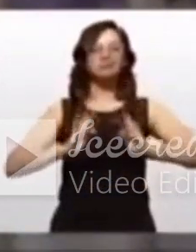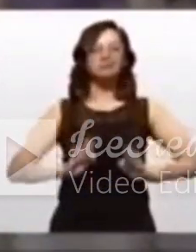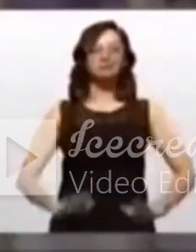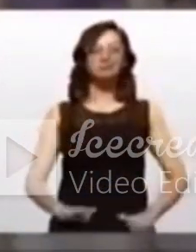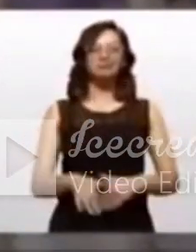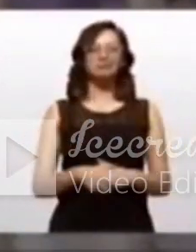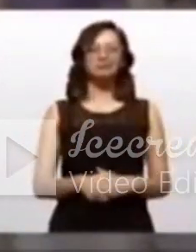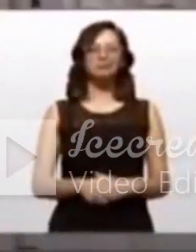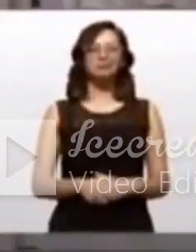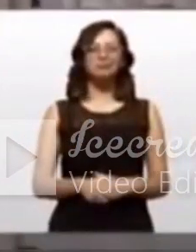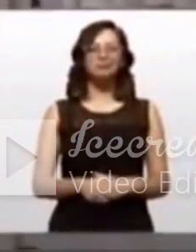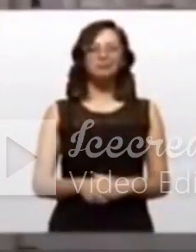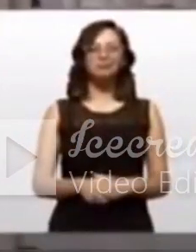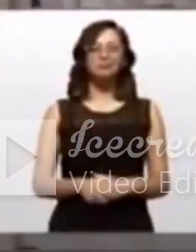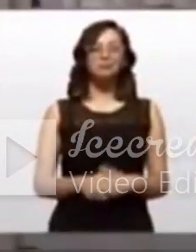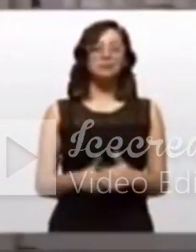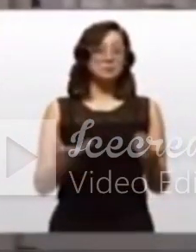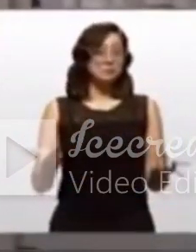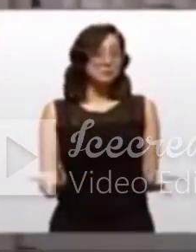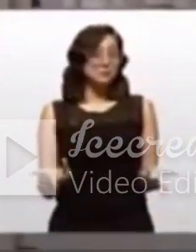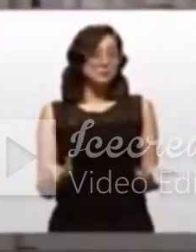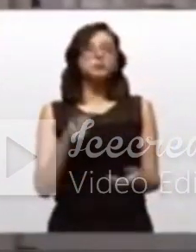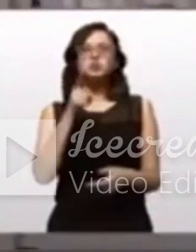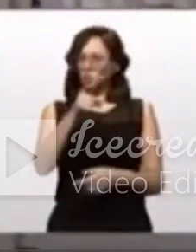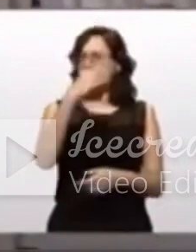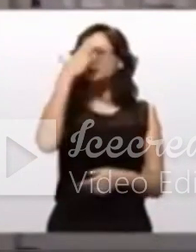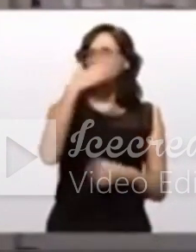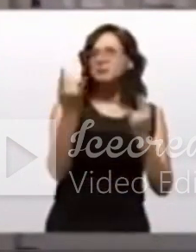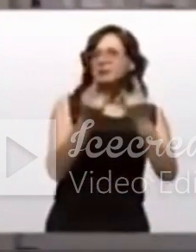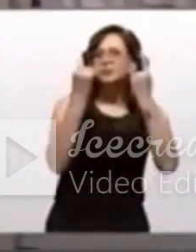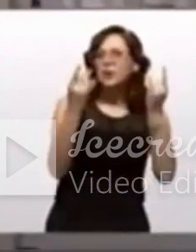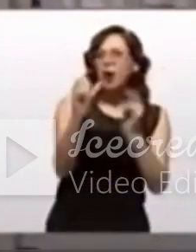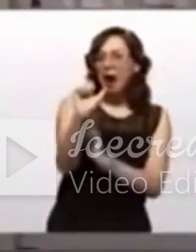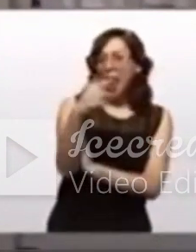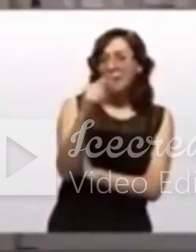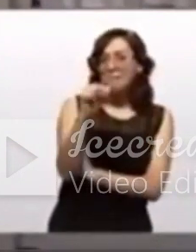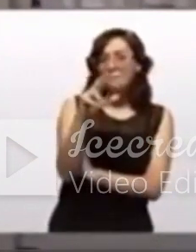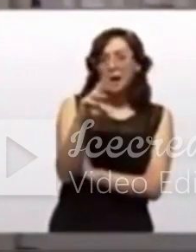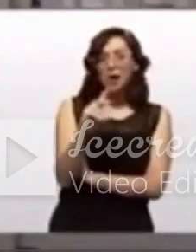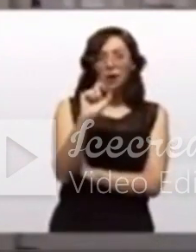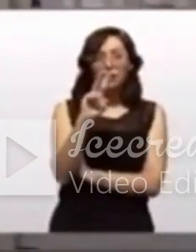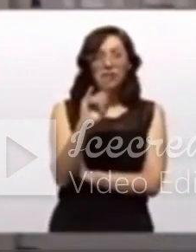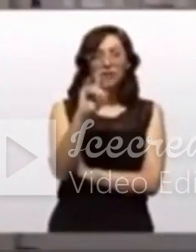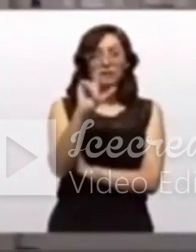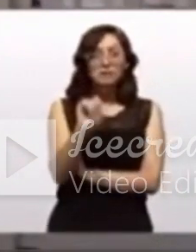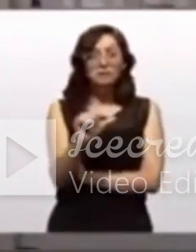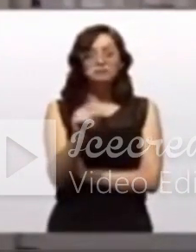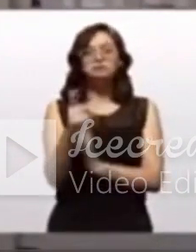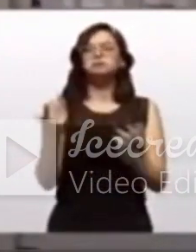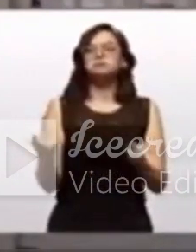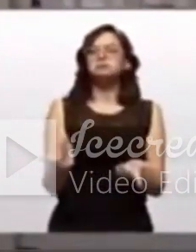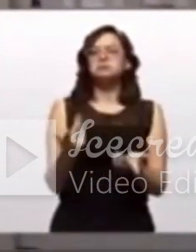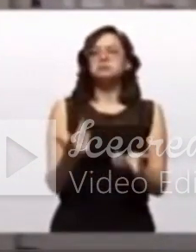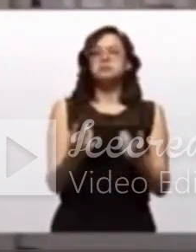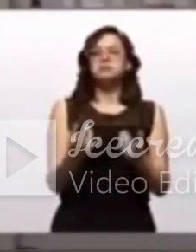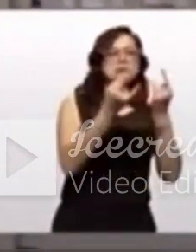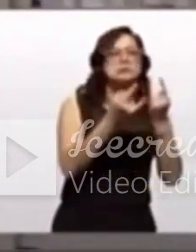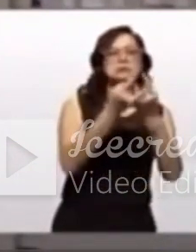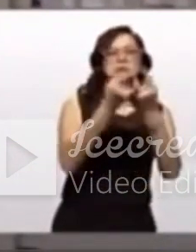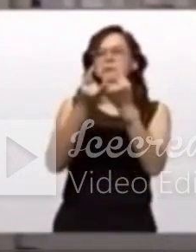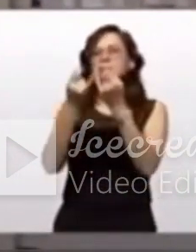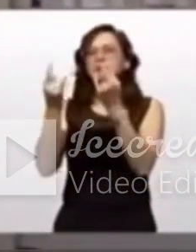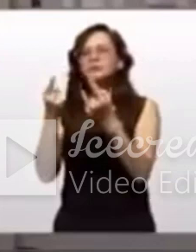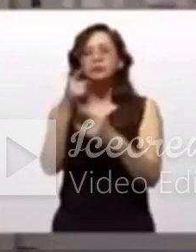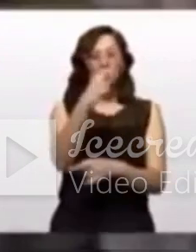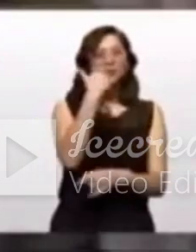tranquilamente. Y bien, ¿ya conocías a Amparo Dávila? Después de ver estos reportajes, ¿cuál de sus cuentos te gustaría